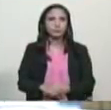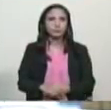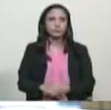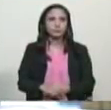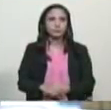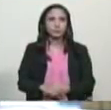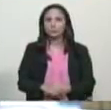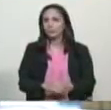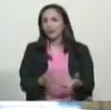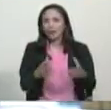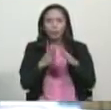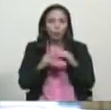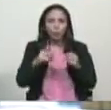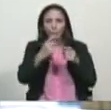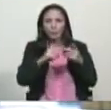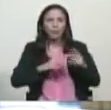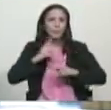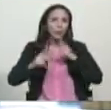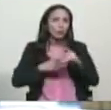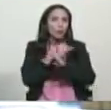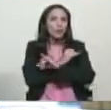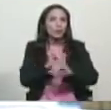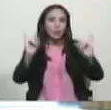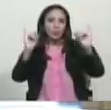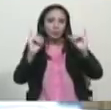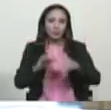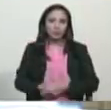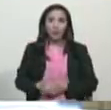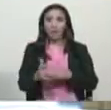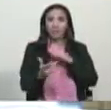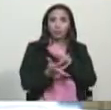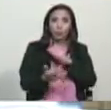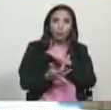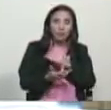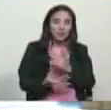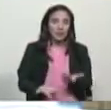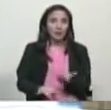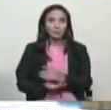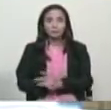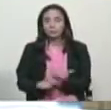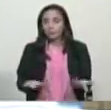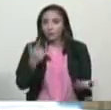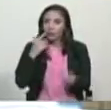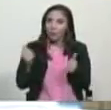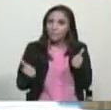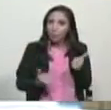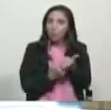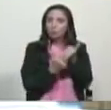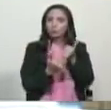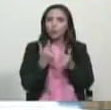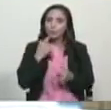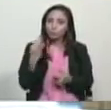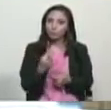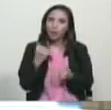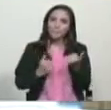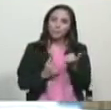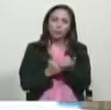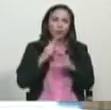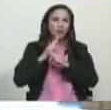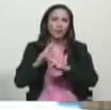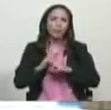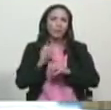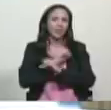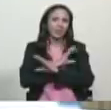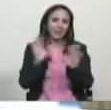en cada rubro, en cada tecnología, y apoyemos firmemente. Miren, las respuestas salen